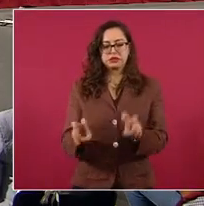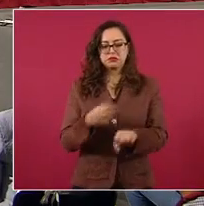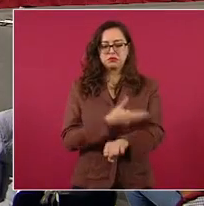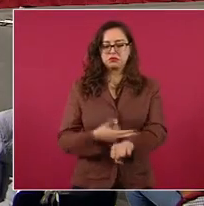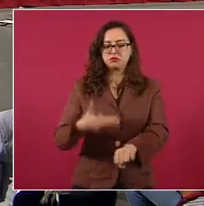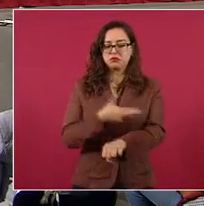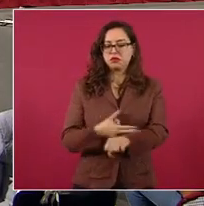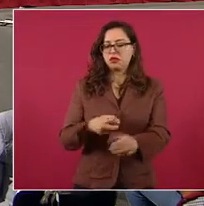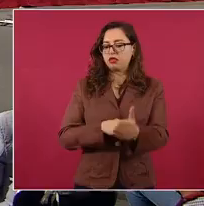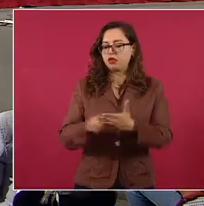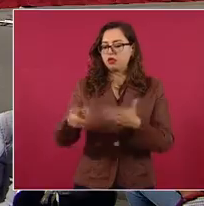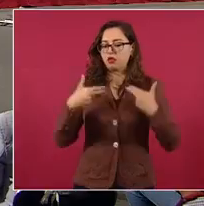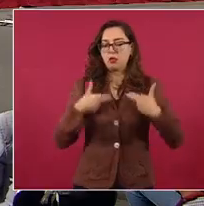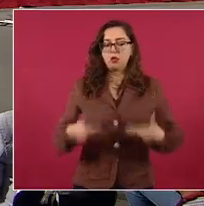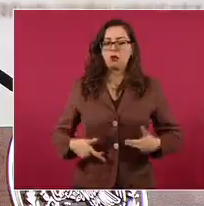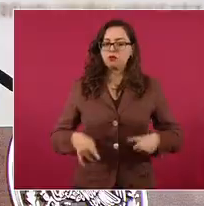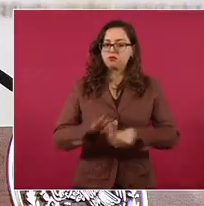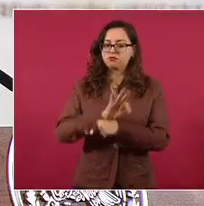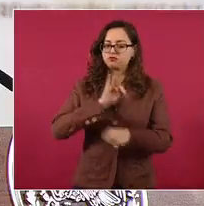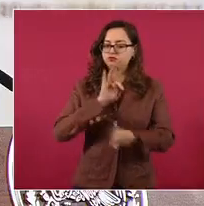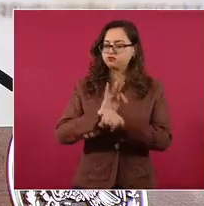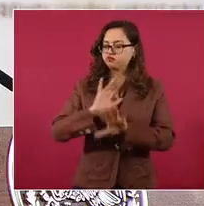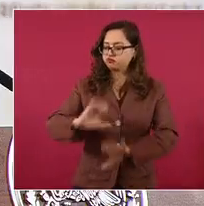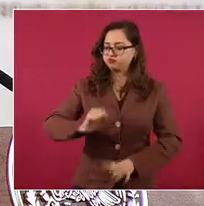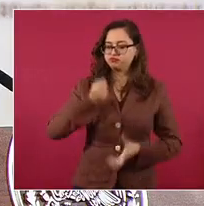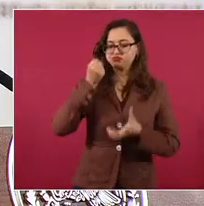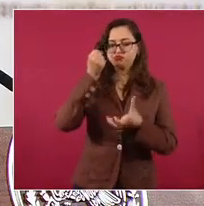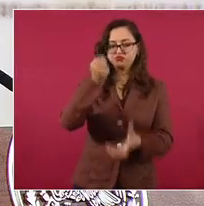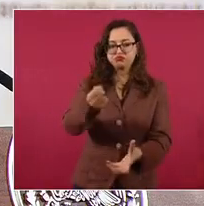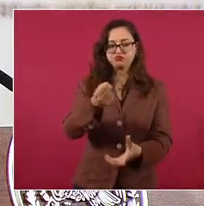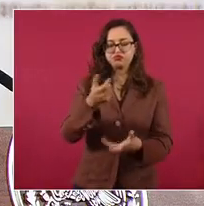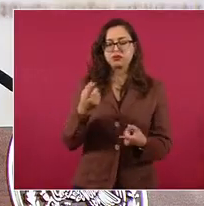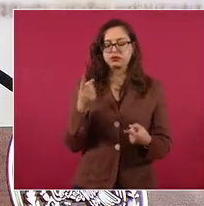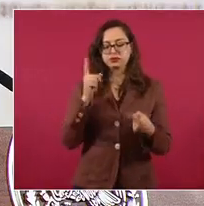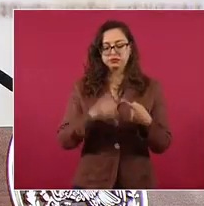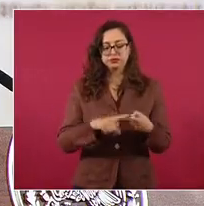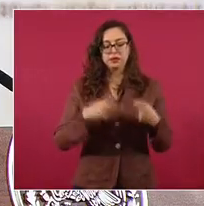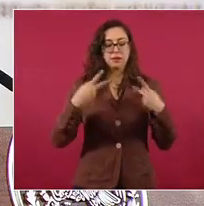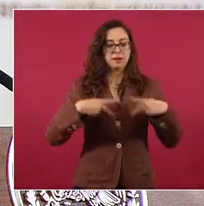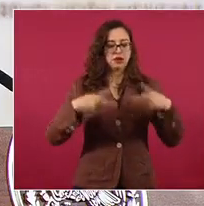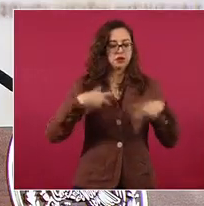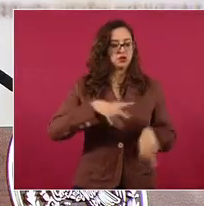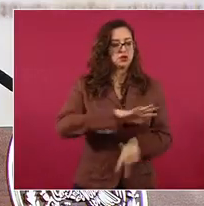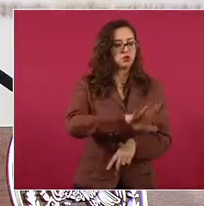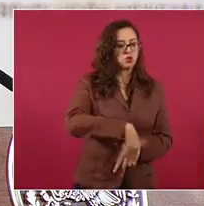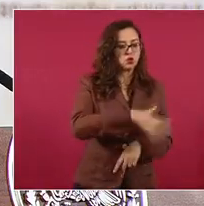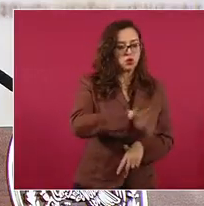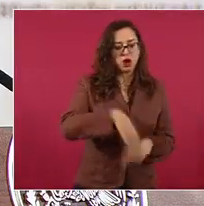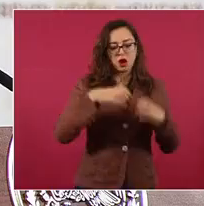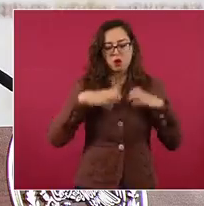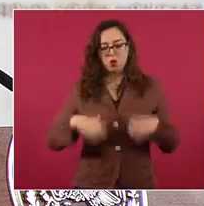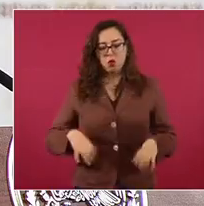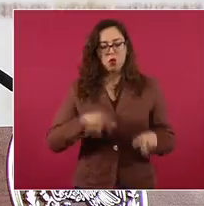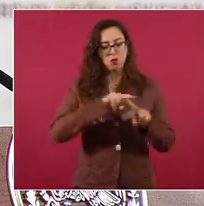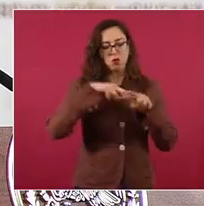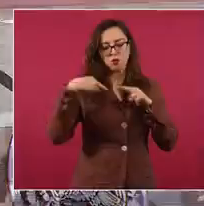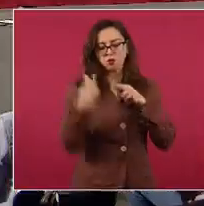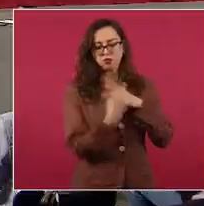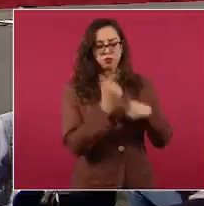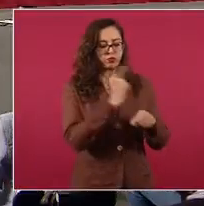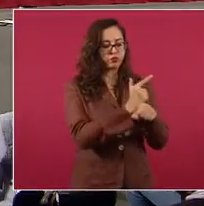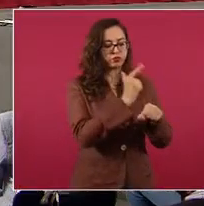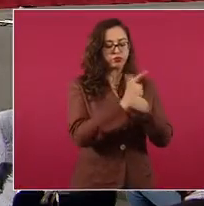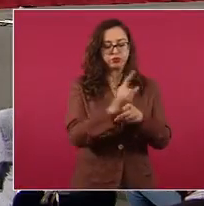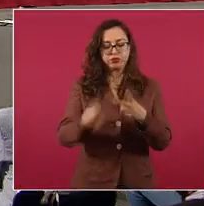protección y defensa de los derechos humanos, particularmente búsqueda de identificación de personas, la protección a periodistas y defensores de derechos